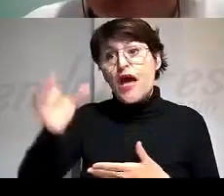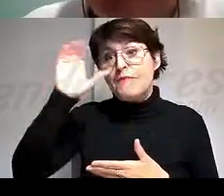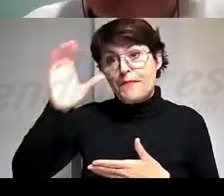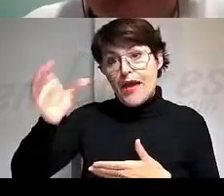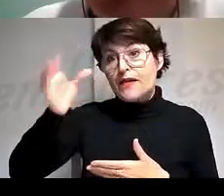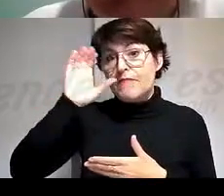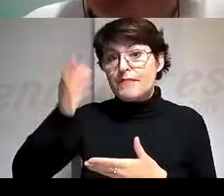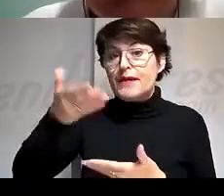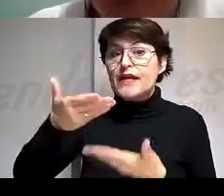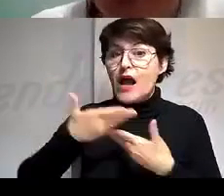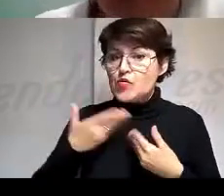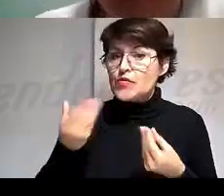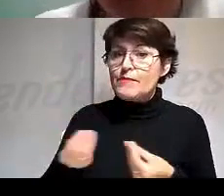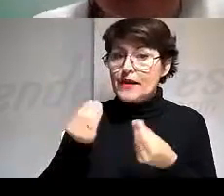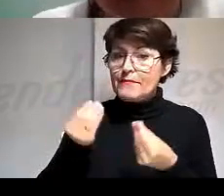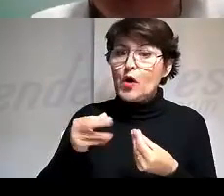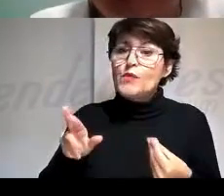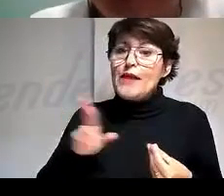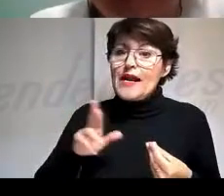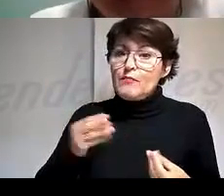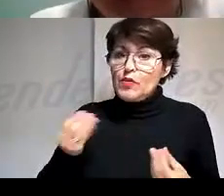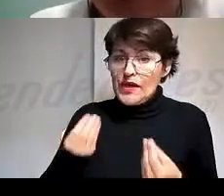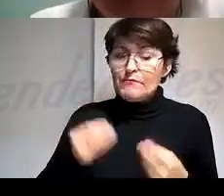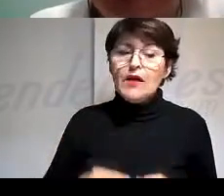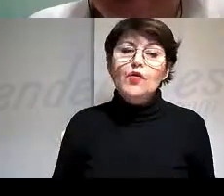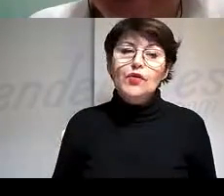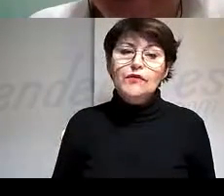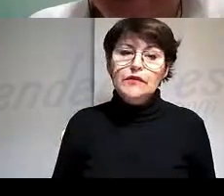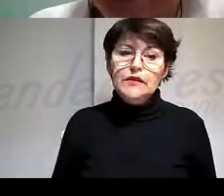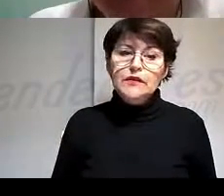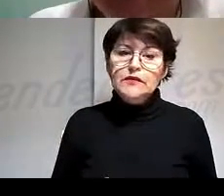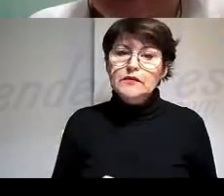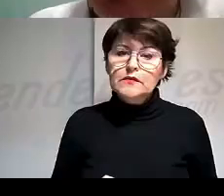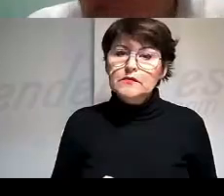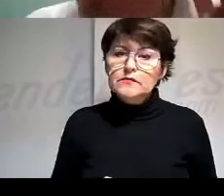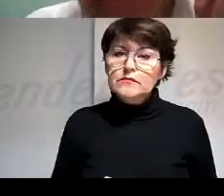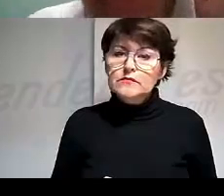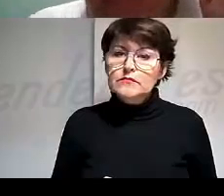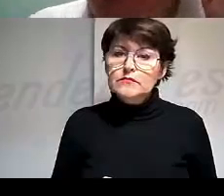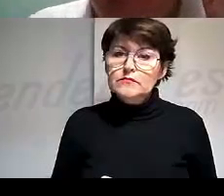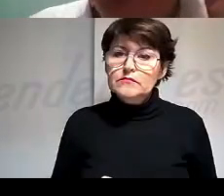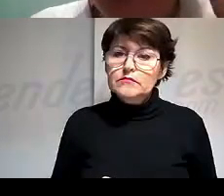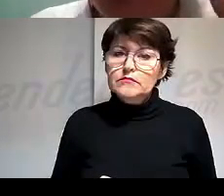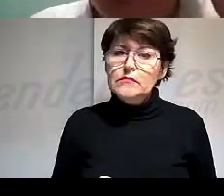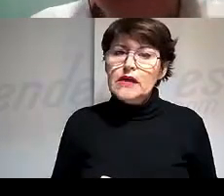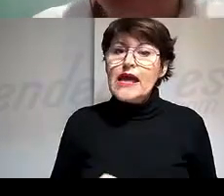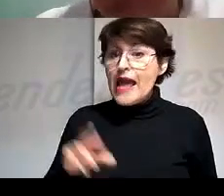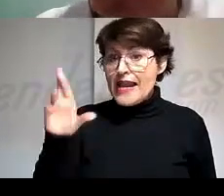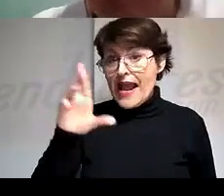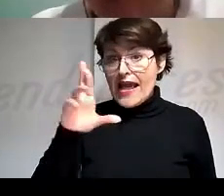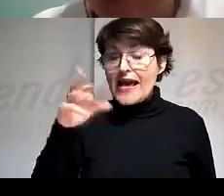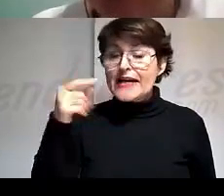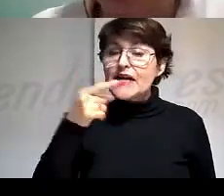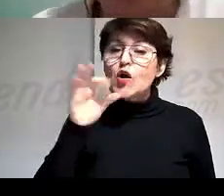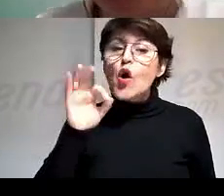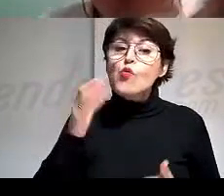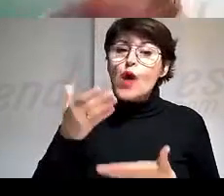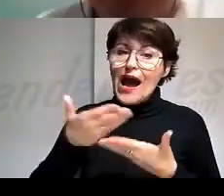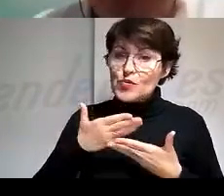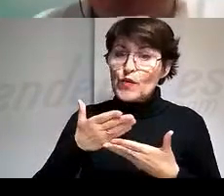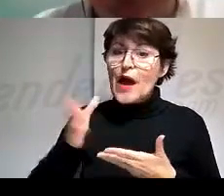pueden ayudar a reponer algunos de los electrolitos. Con el RGO veis que además de reponer los electrolitos que hemos